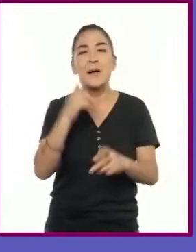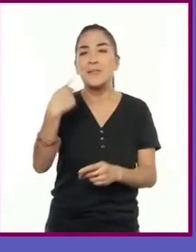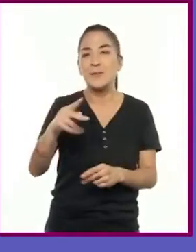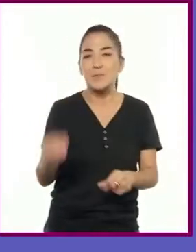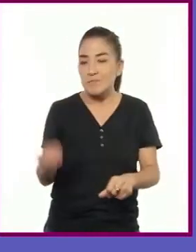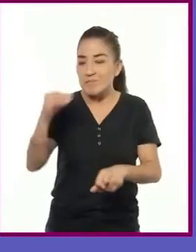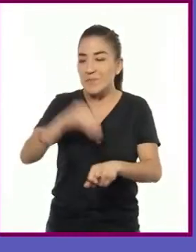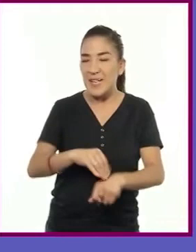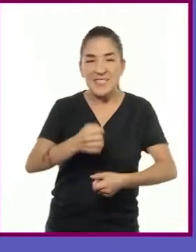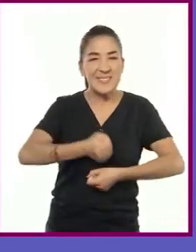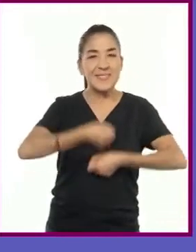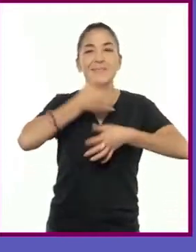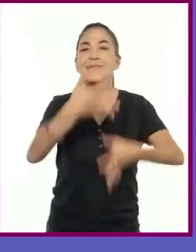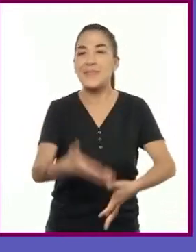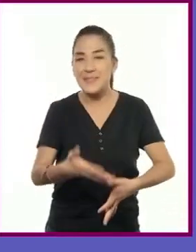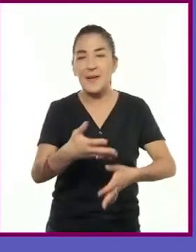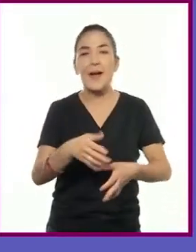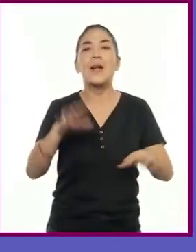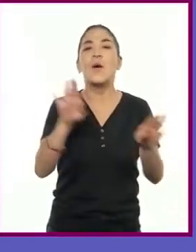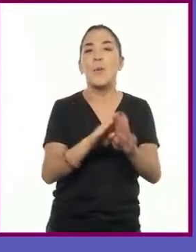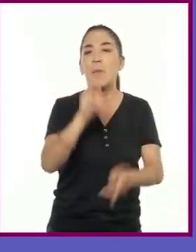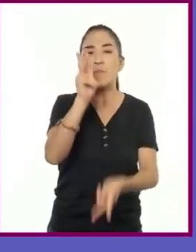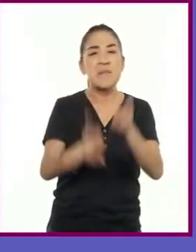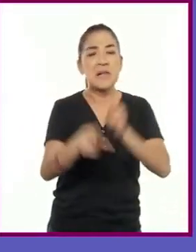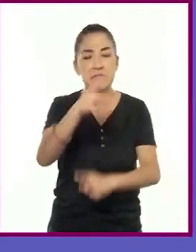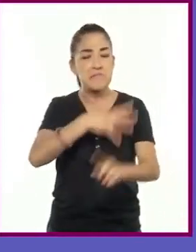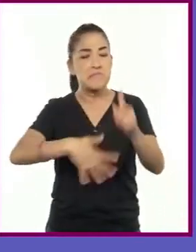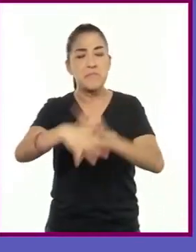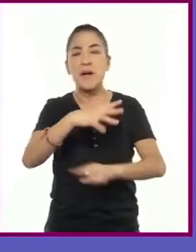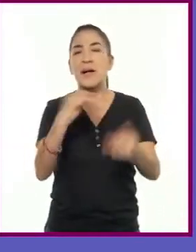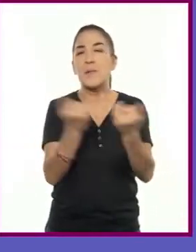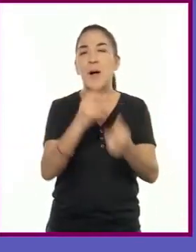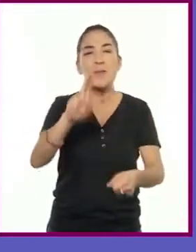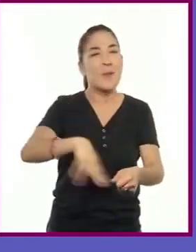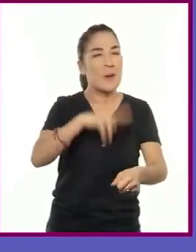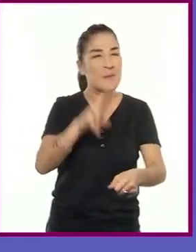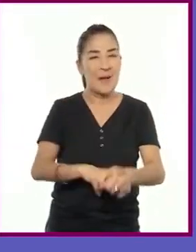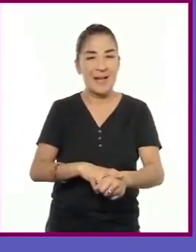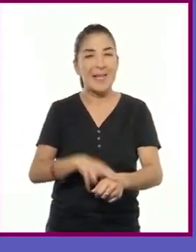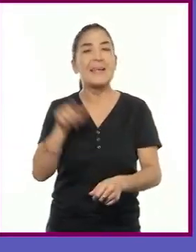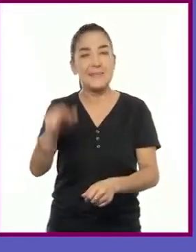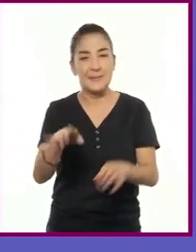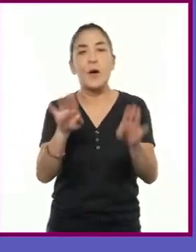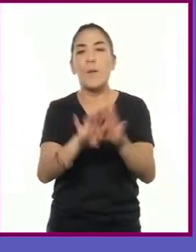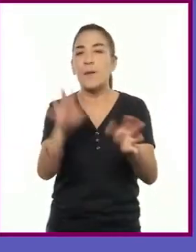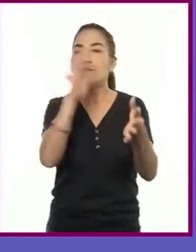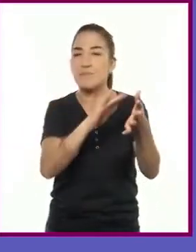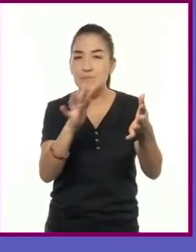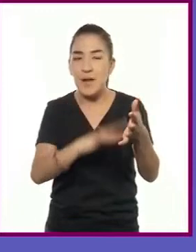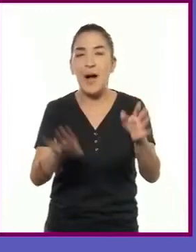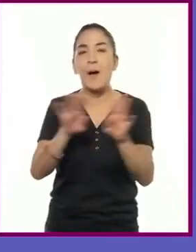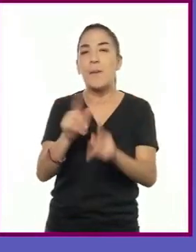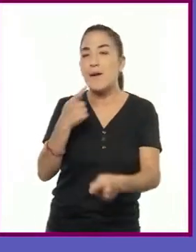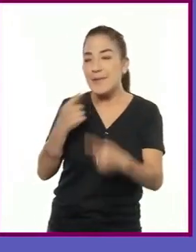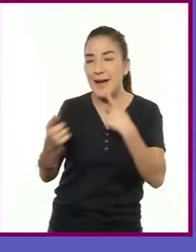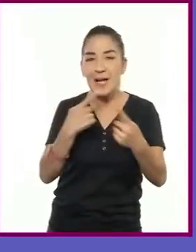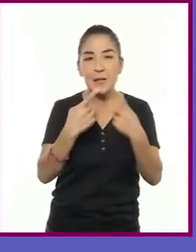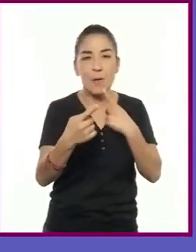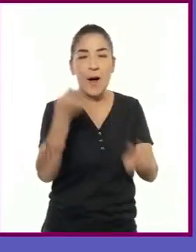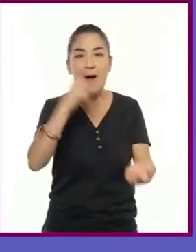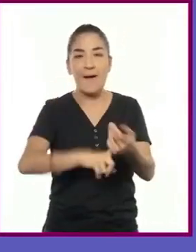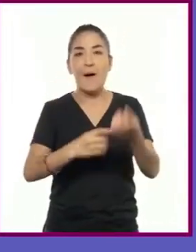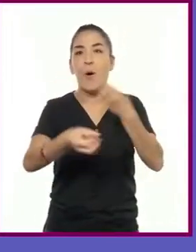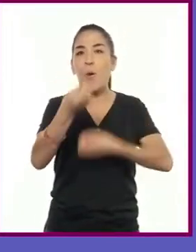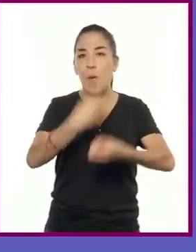y expresividad que en una conversación hablada. Hay textos completamente dialogados, como las obras